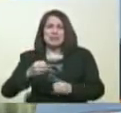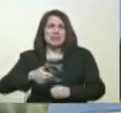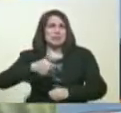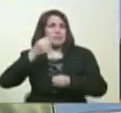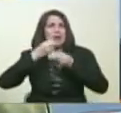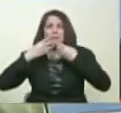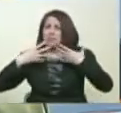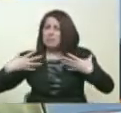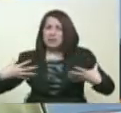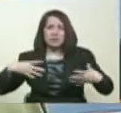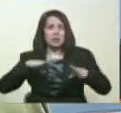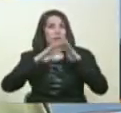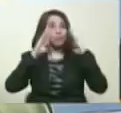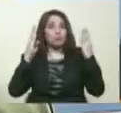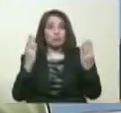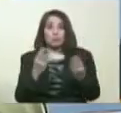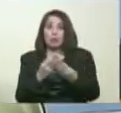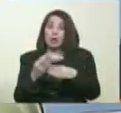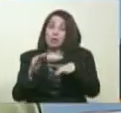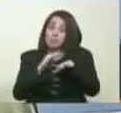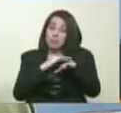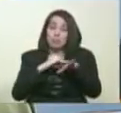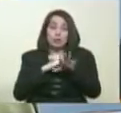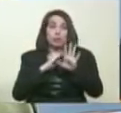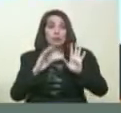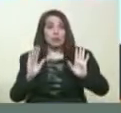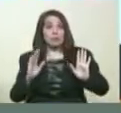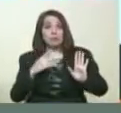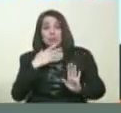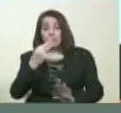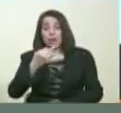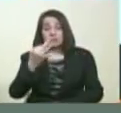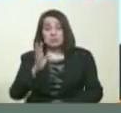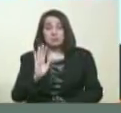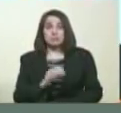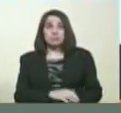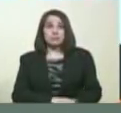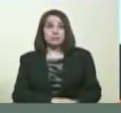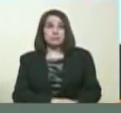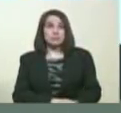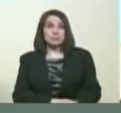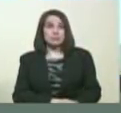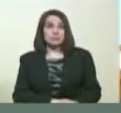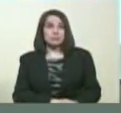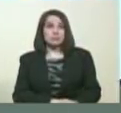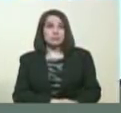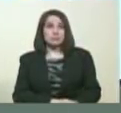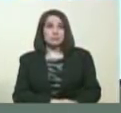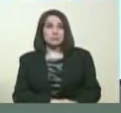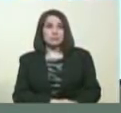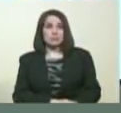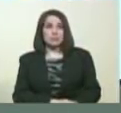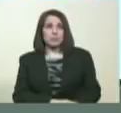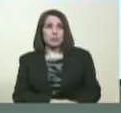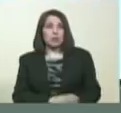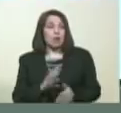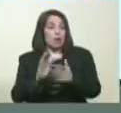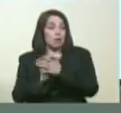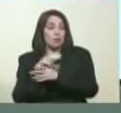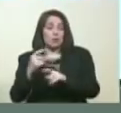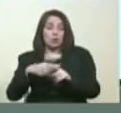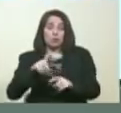perdonan. Me perdonan los compatriotas o los amigos de otros